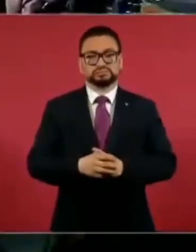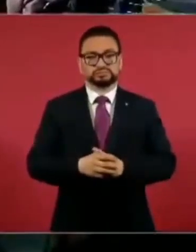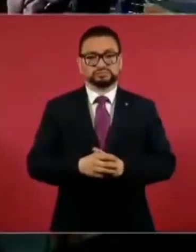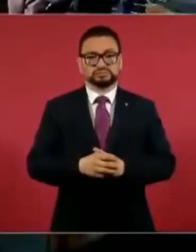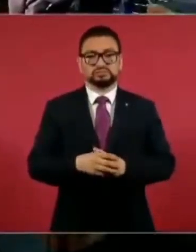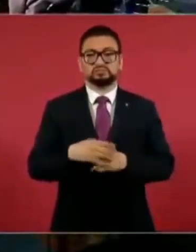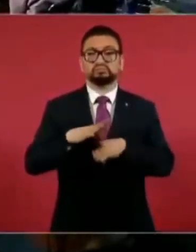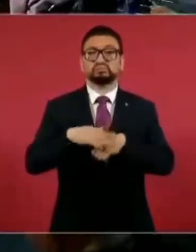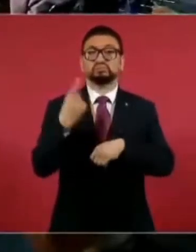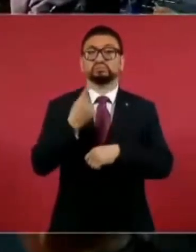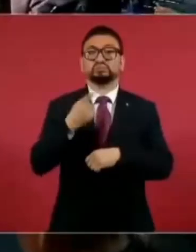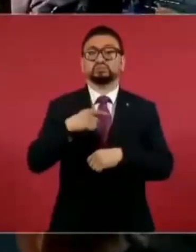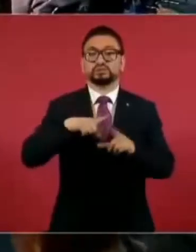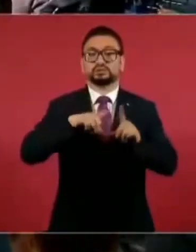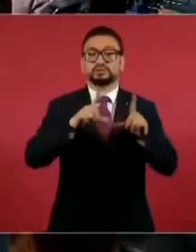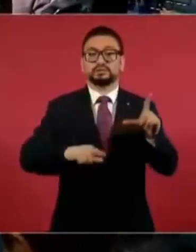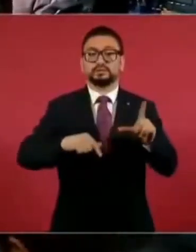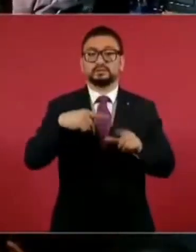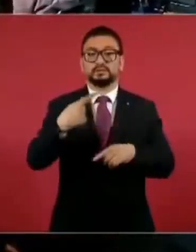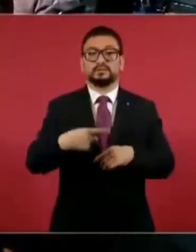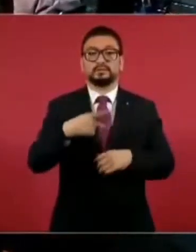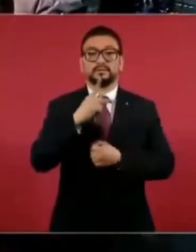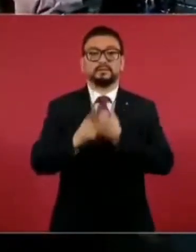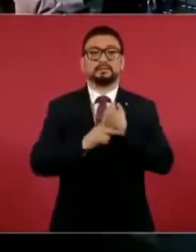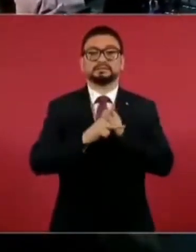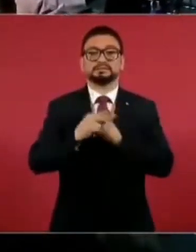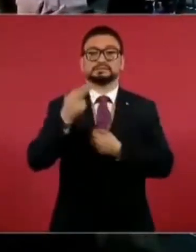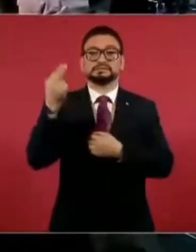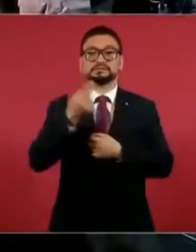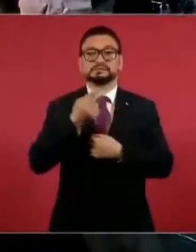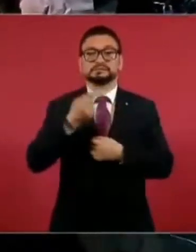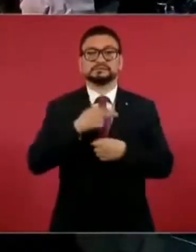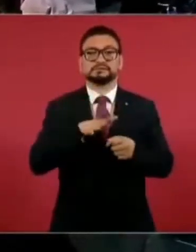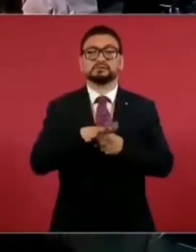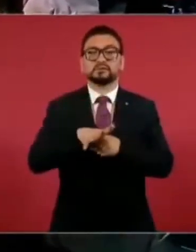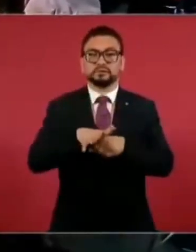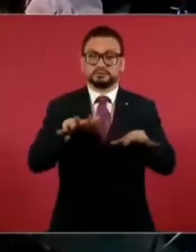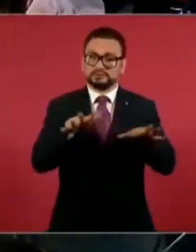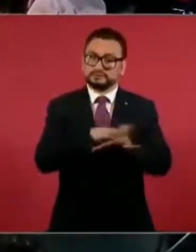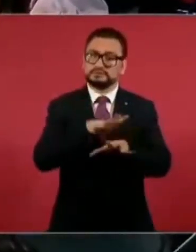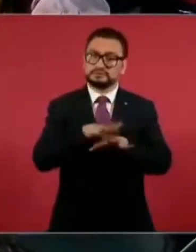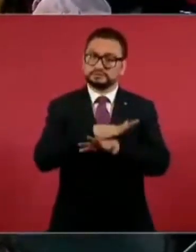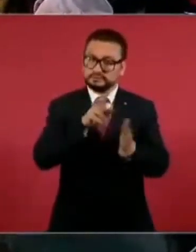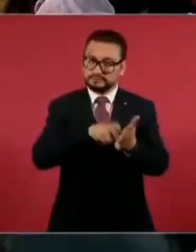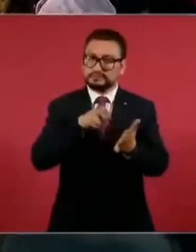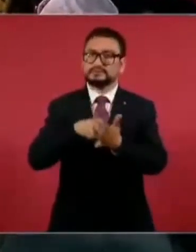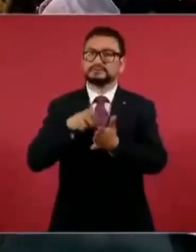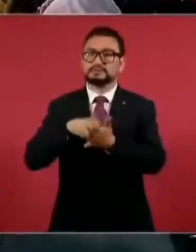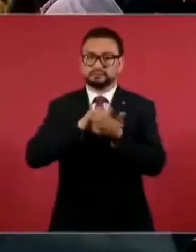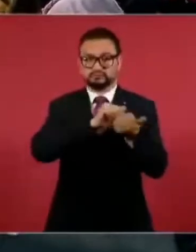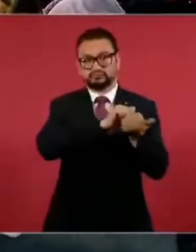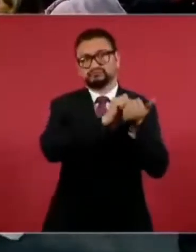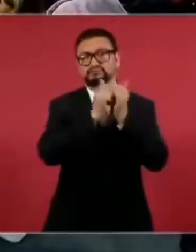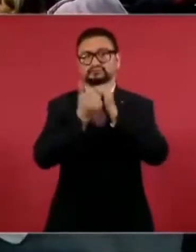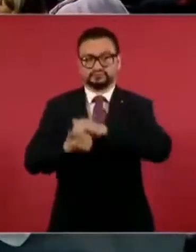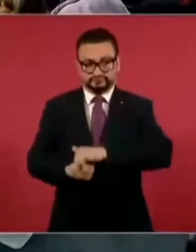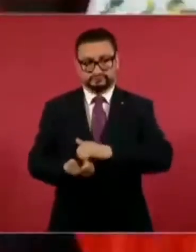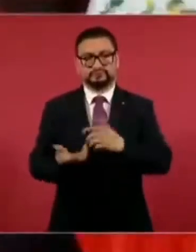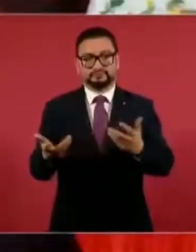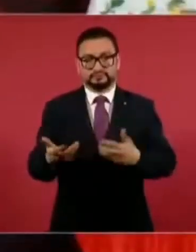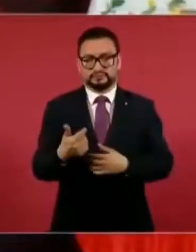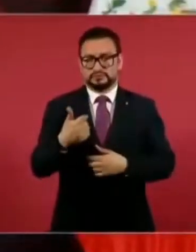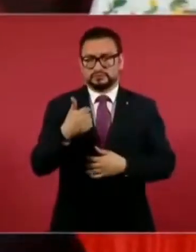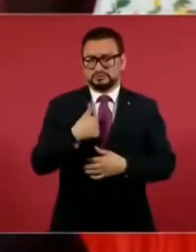porque lo que el país requiere es cambios, es transformación. No me